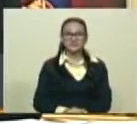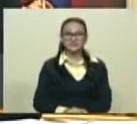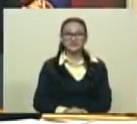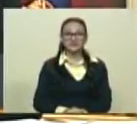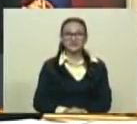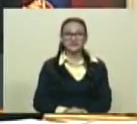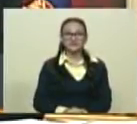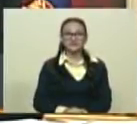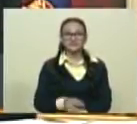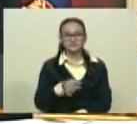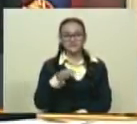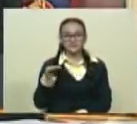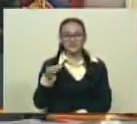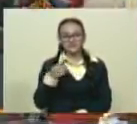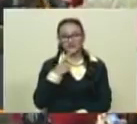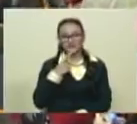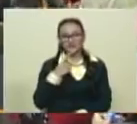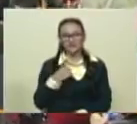Perfecto.